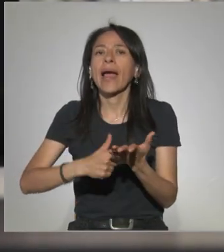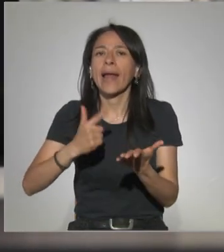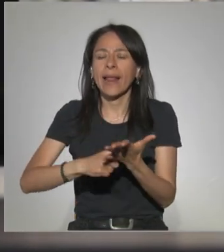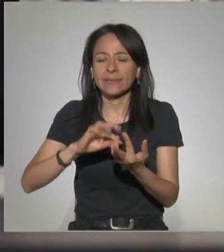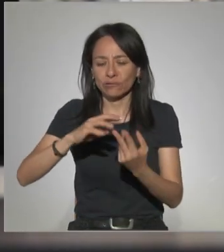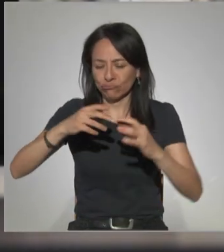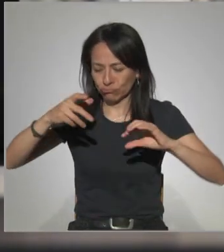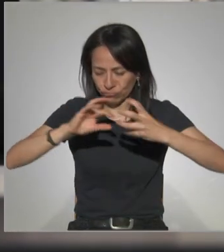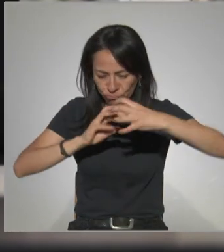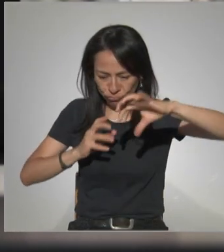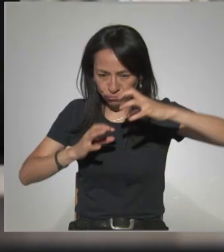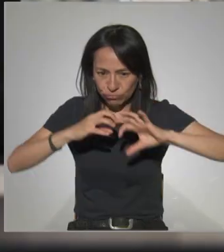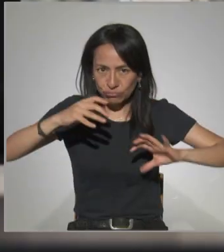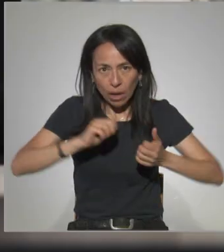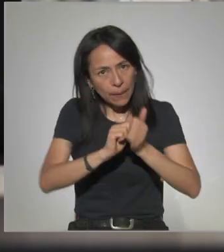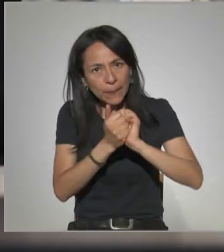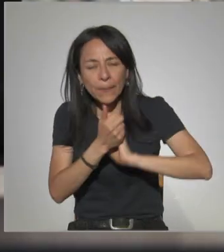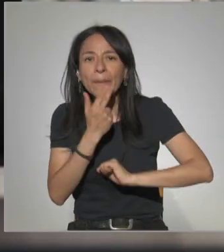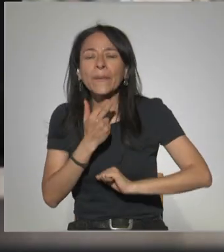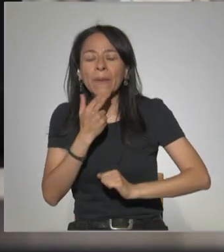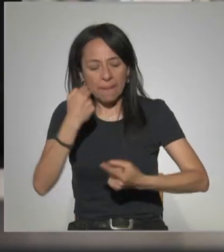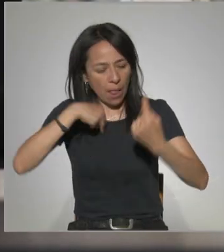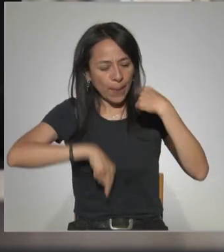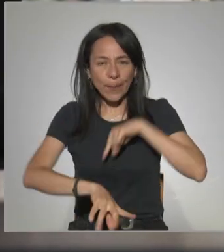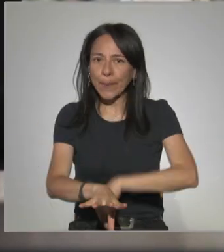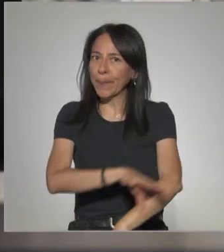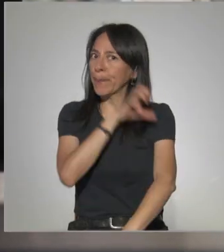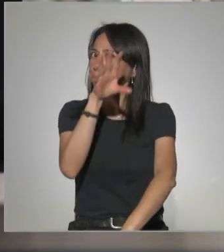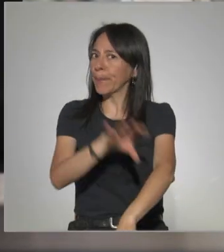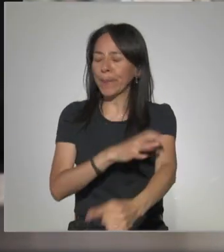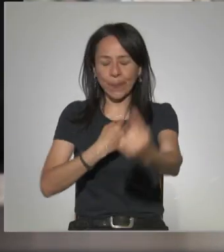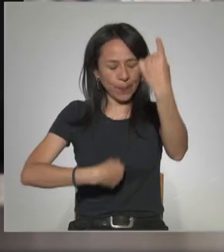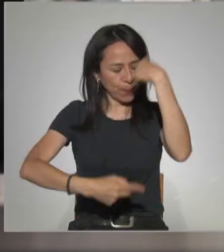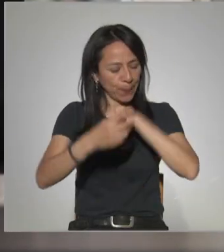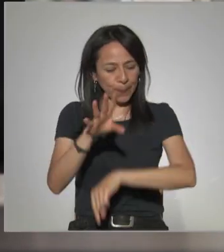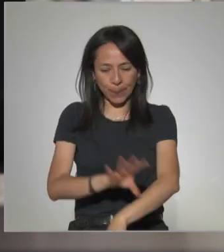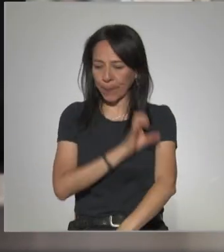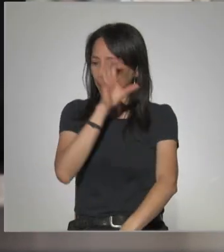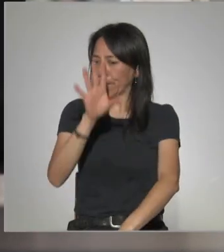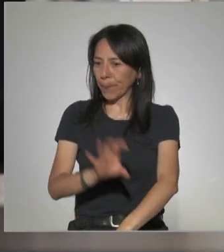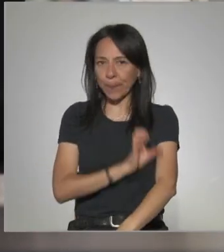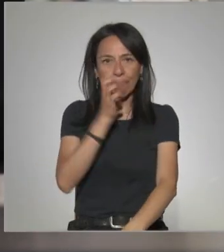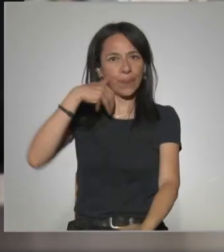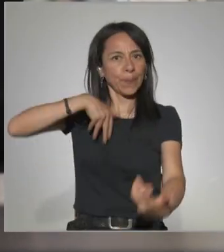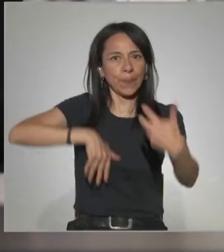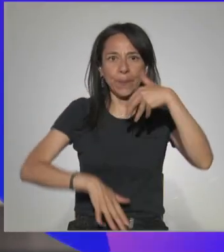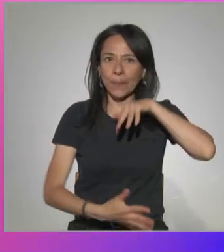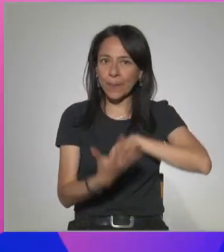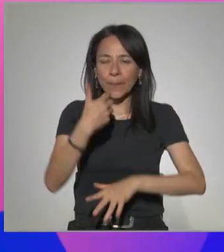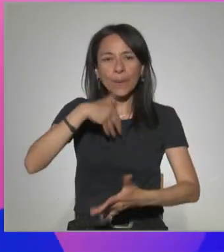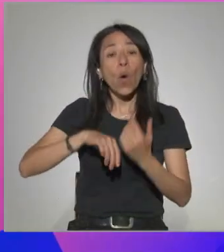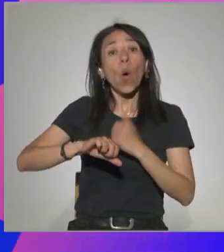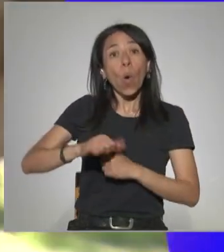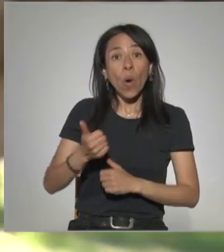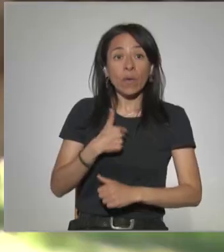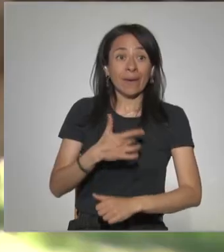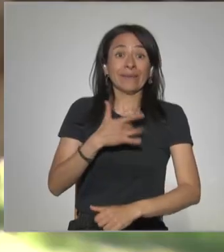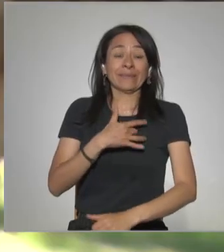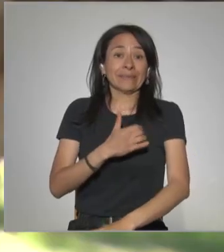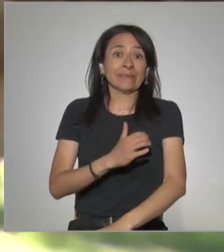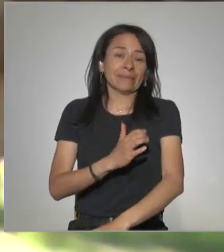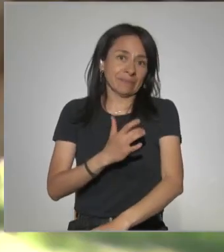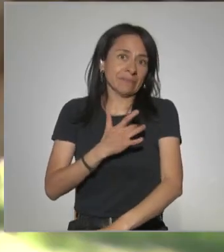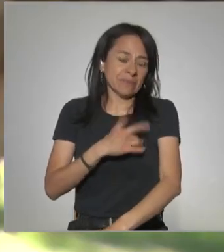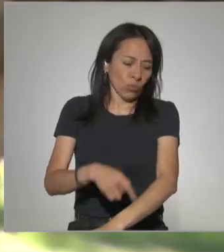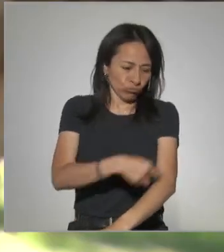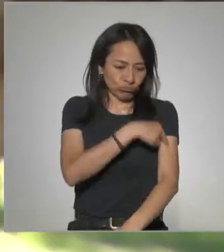disponible como energía para el cuerpo. Otra cosa que va a hacer también el cortisol es elevar la presión arterial. Al elevar